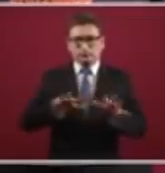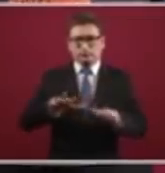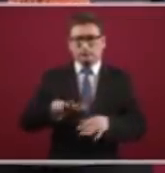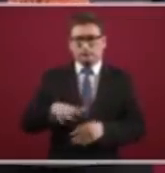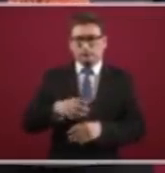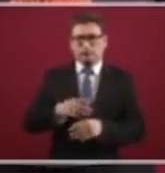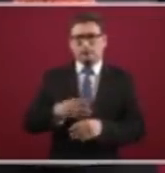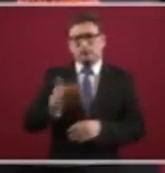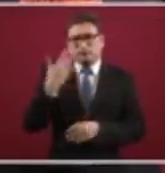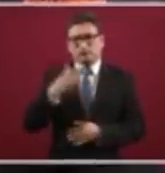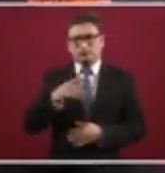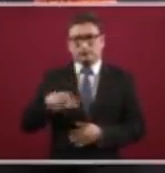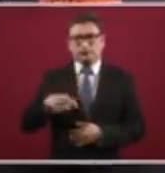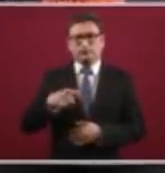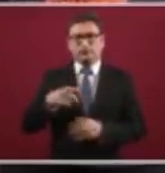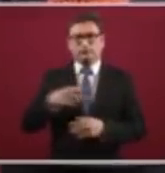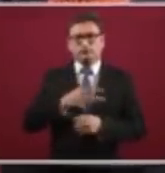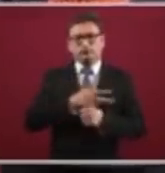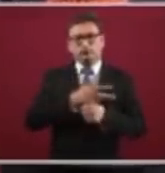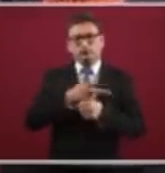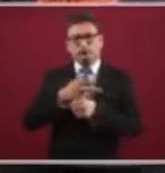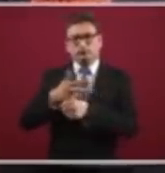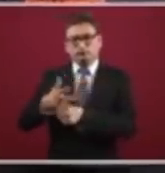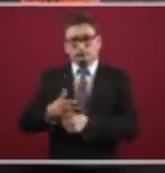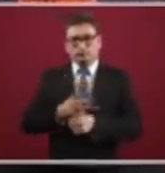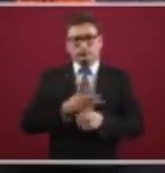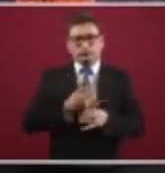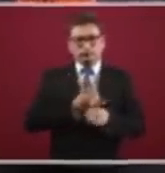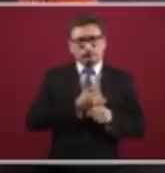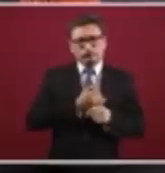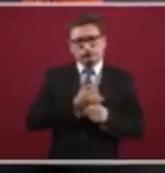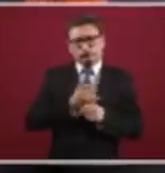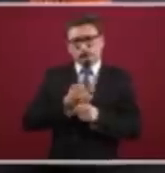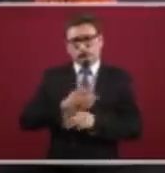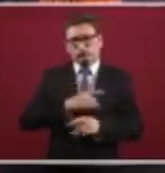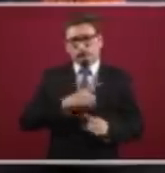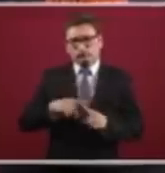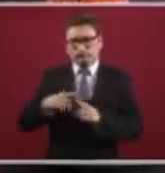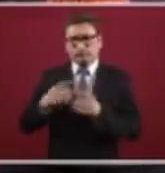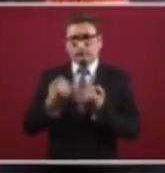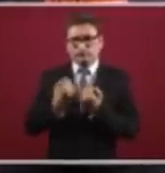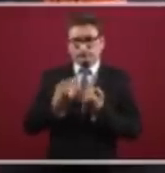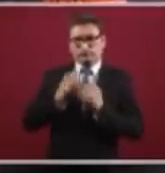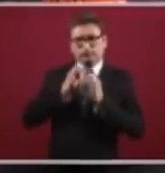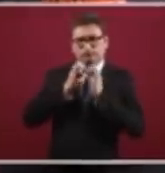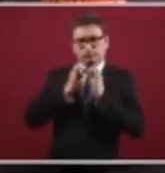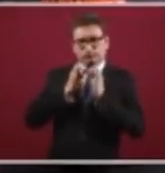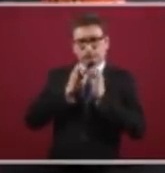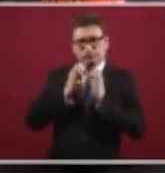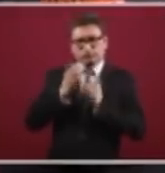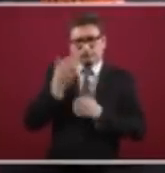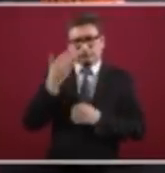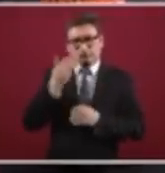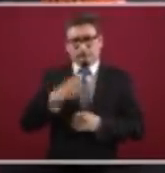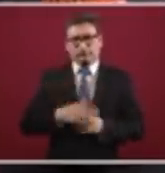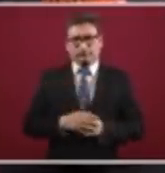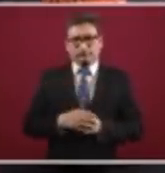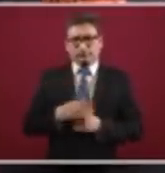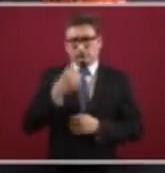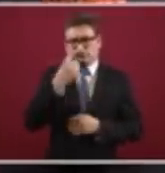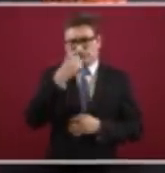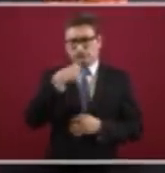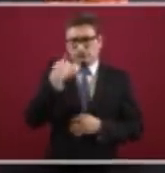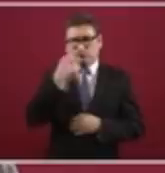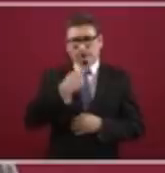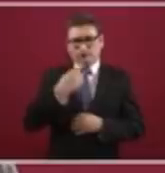mexicano un documental de los trabajos realizados y una entrevista que sabes que a lo largo de una hora se